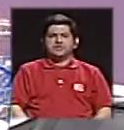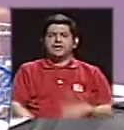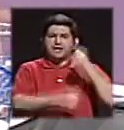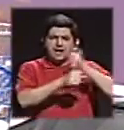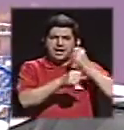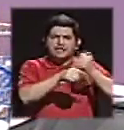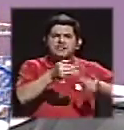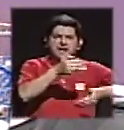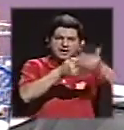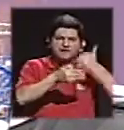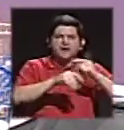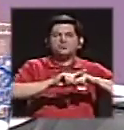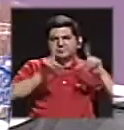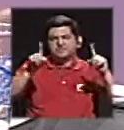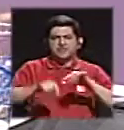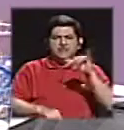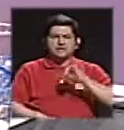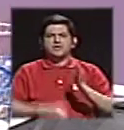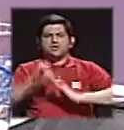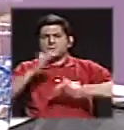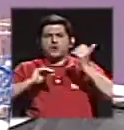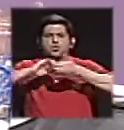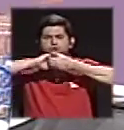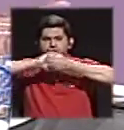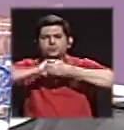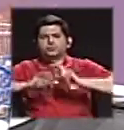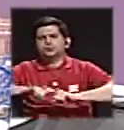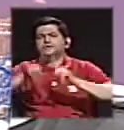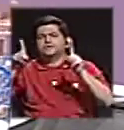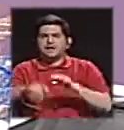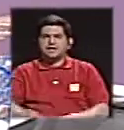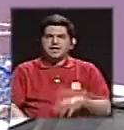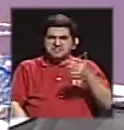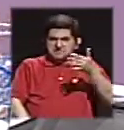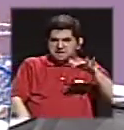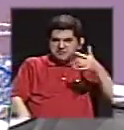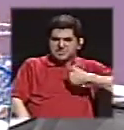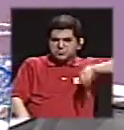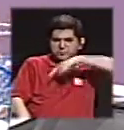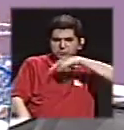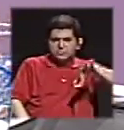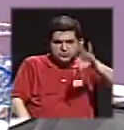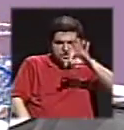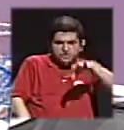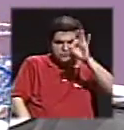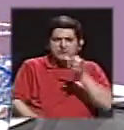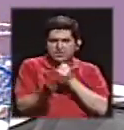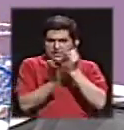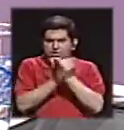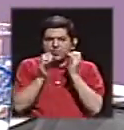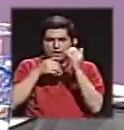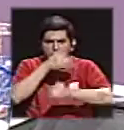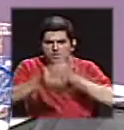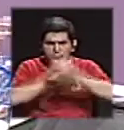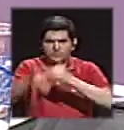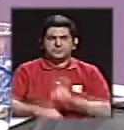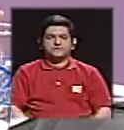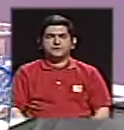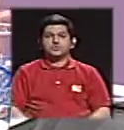trabajo previo, hay diferencias en la construcción de alianzas, que es más o menos lo que fuimos encontrando en la investigación. O sea,